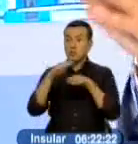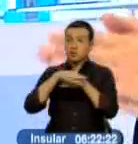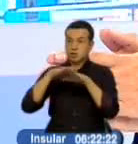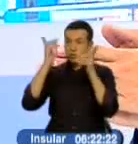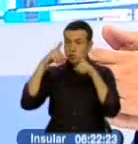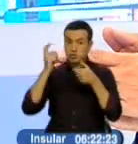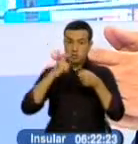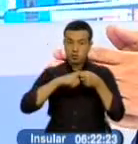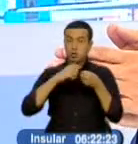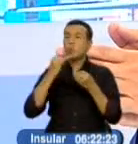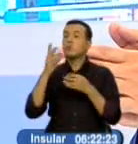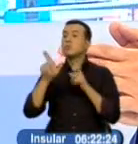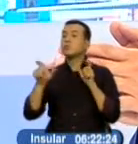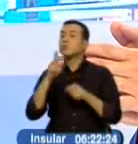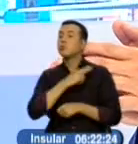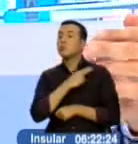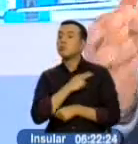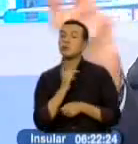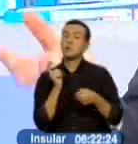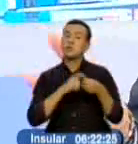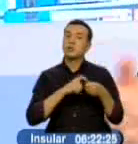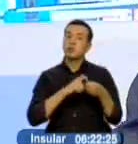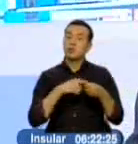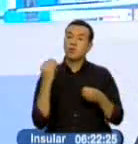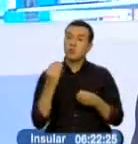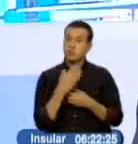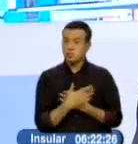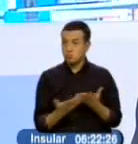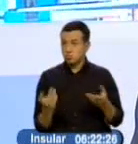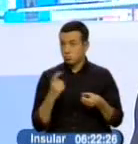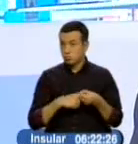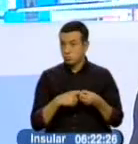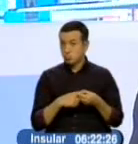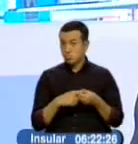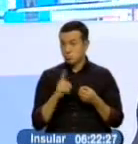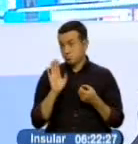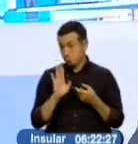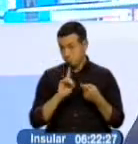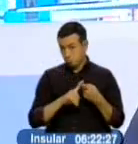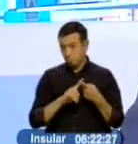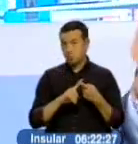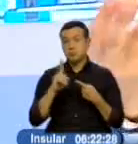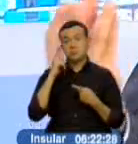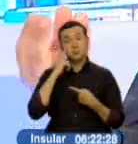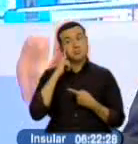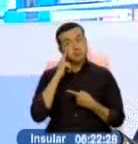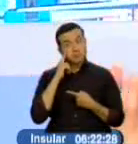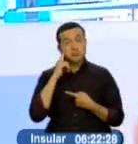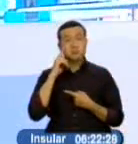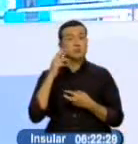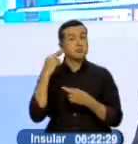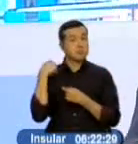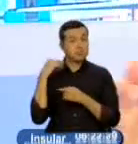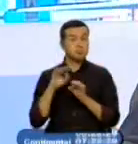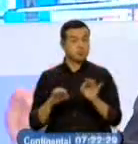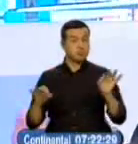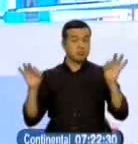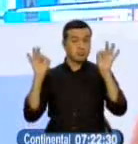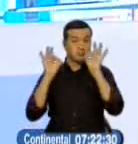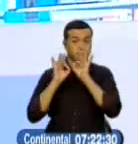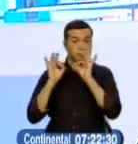salen y el número de jóvenes que ingresan al sistema universitario. Ahí puede jugar un rol muy